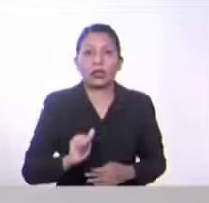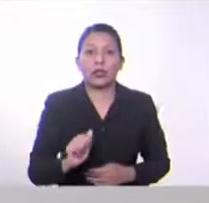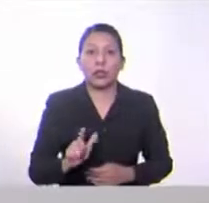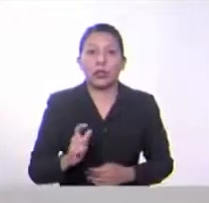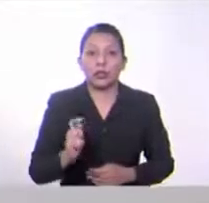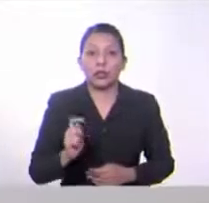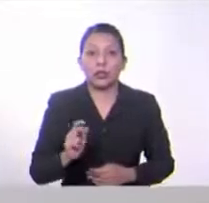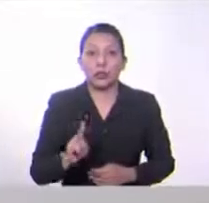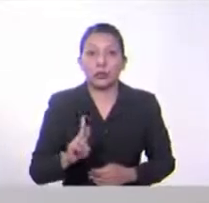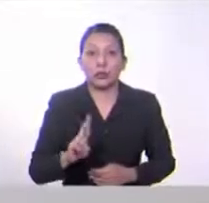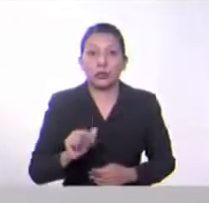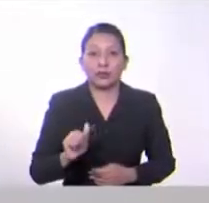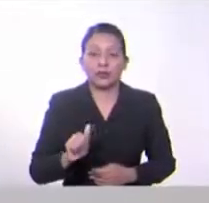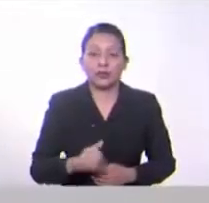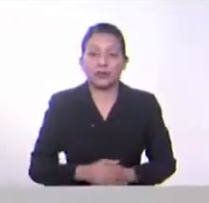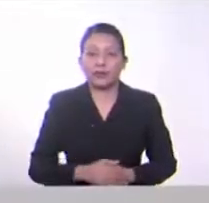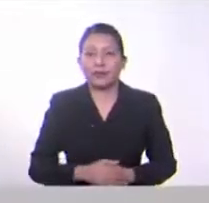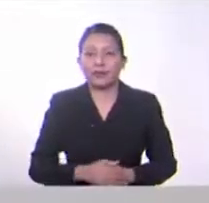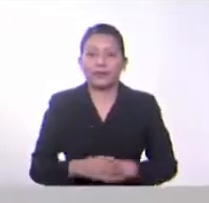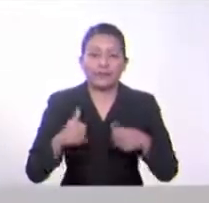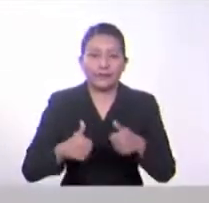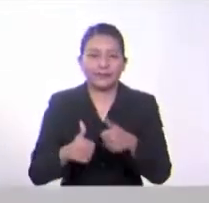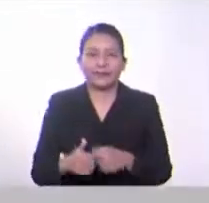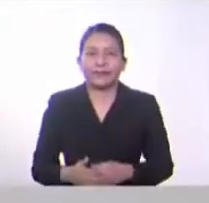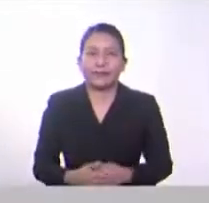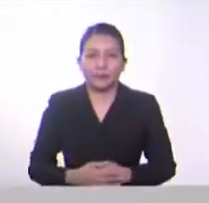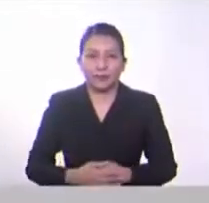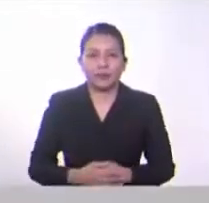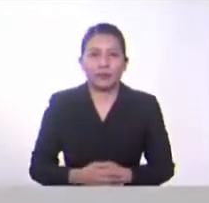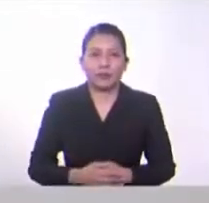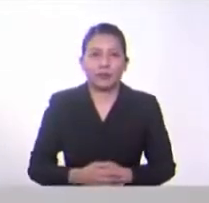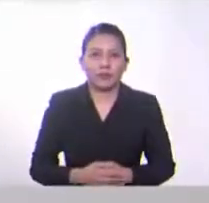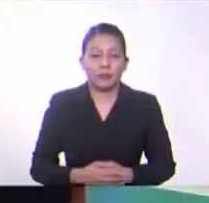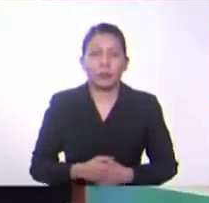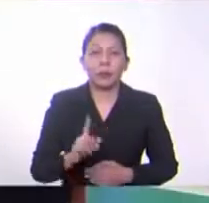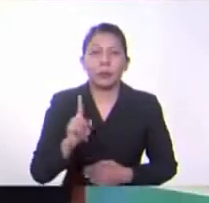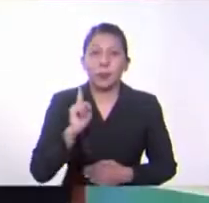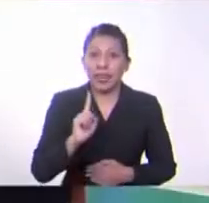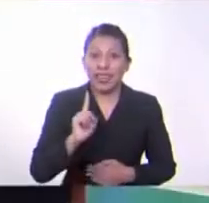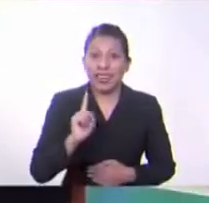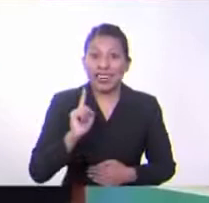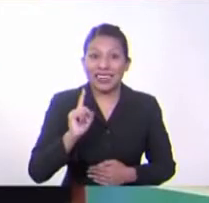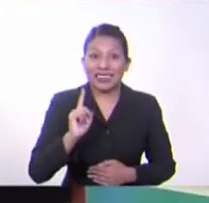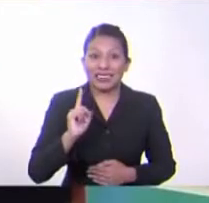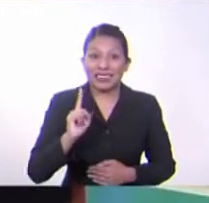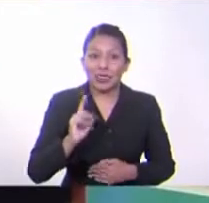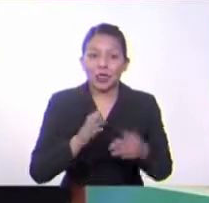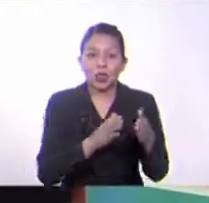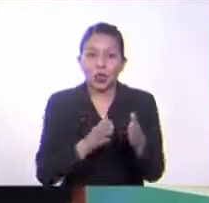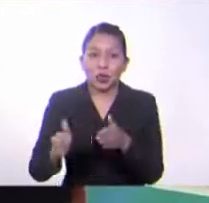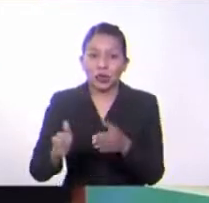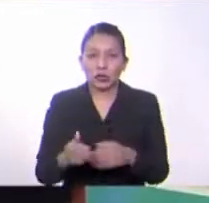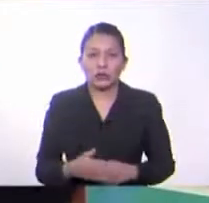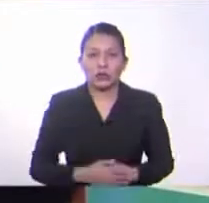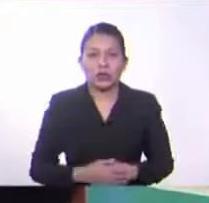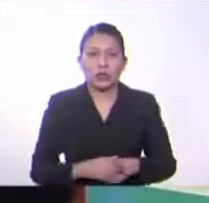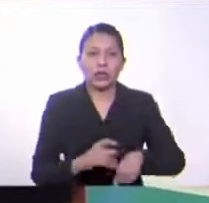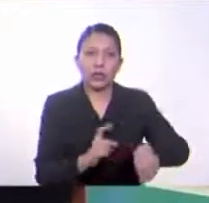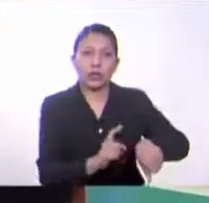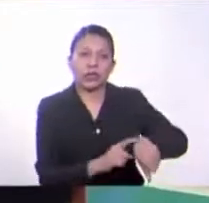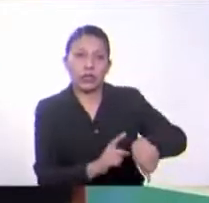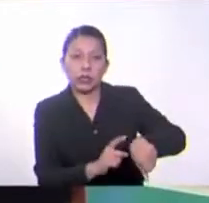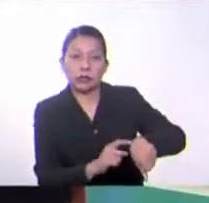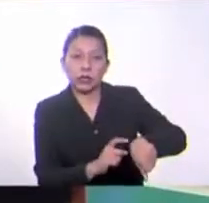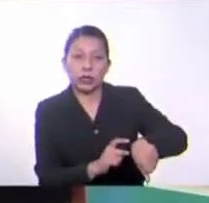Entonces, coloco tiempo y altura. Así es. En la primera, voy a seguir tu orden. Tiempo.